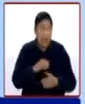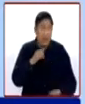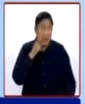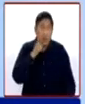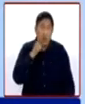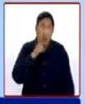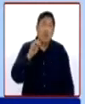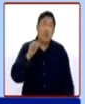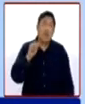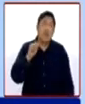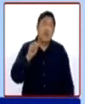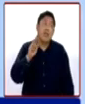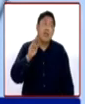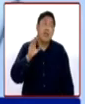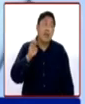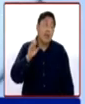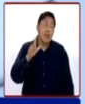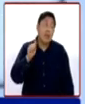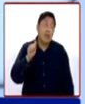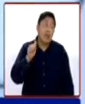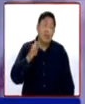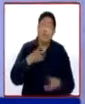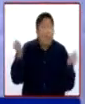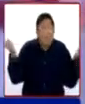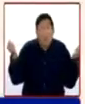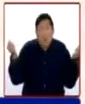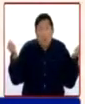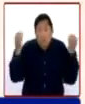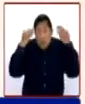¿O por qué se fue? Esta es la historia.